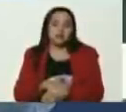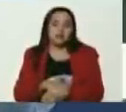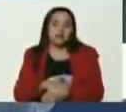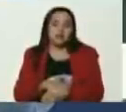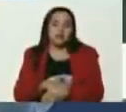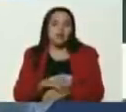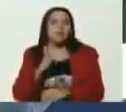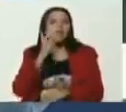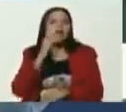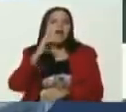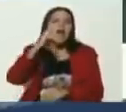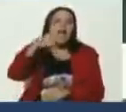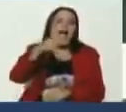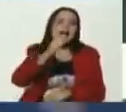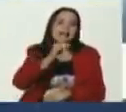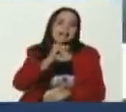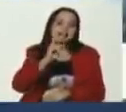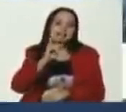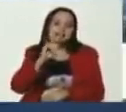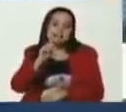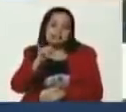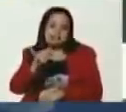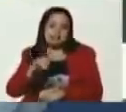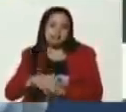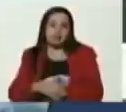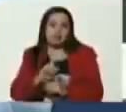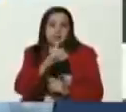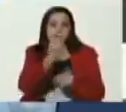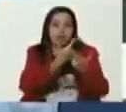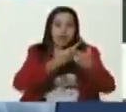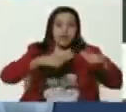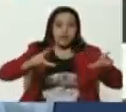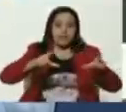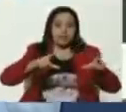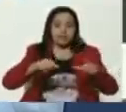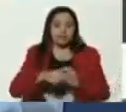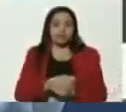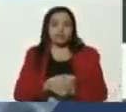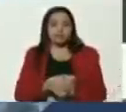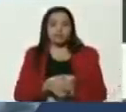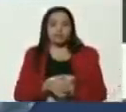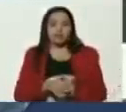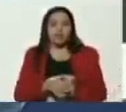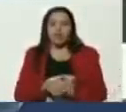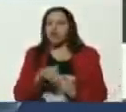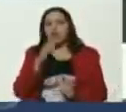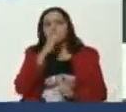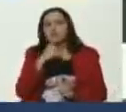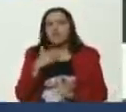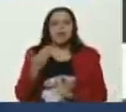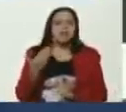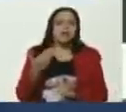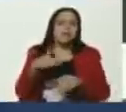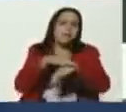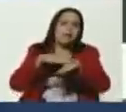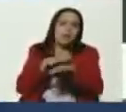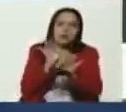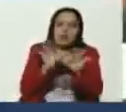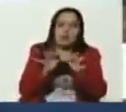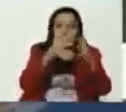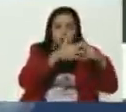primer territorio libre de toda esta zona. No nos van a perdonar nunca que aquí haya